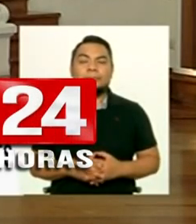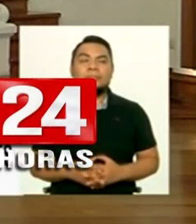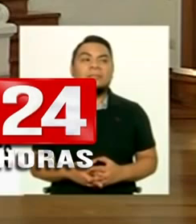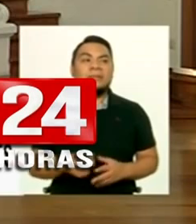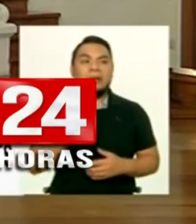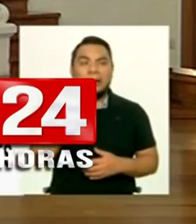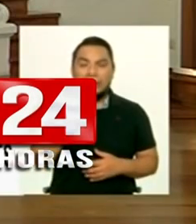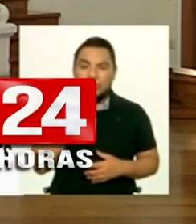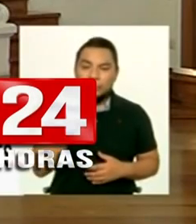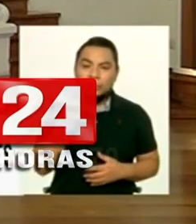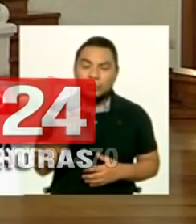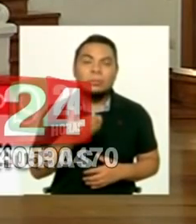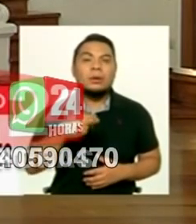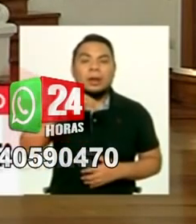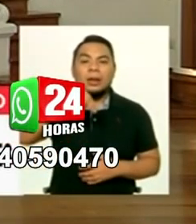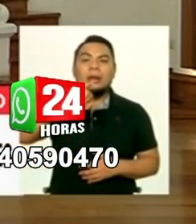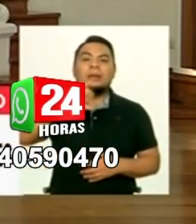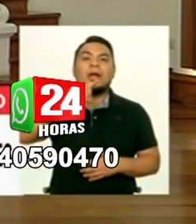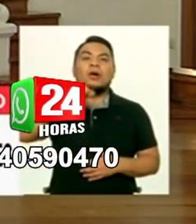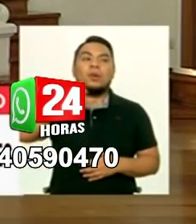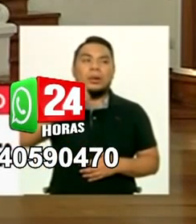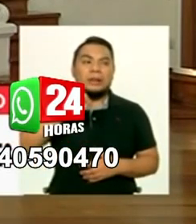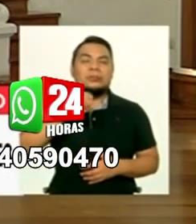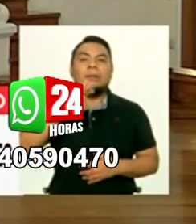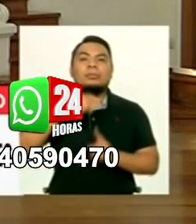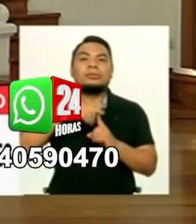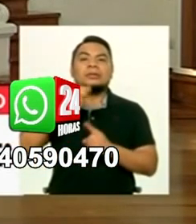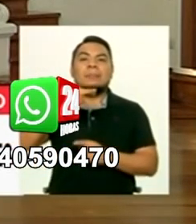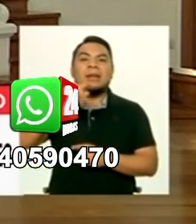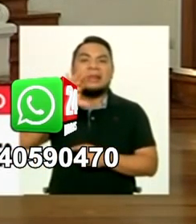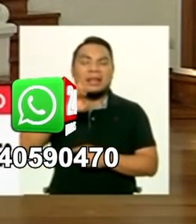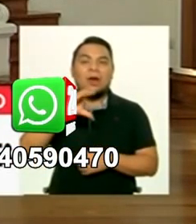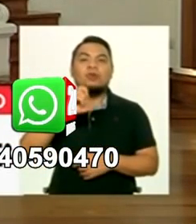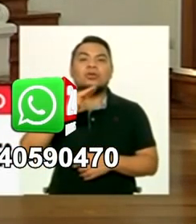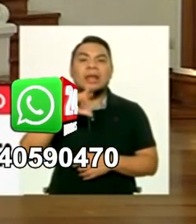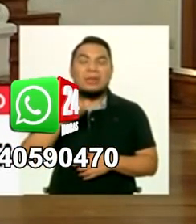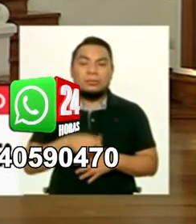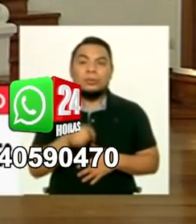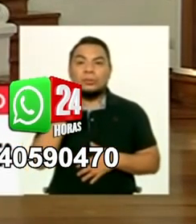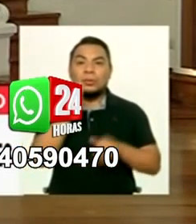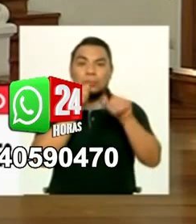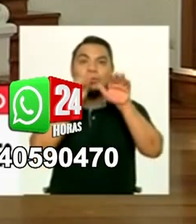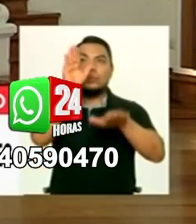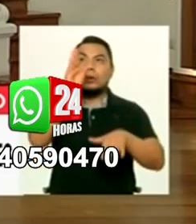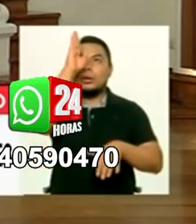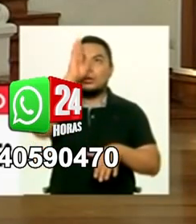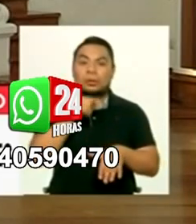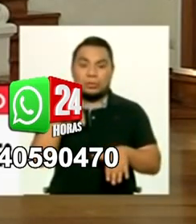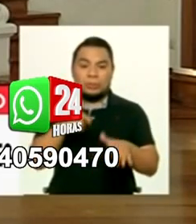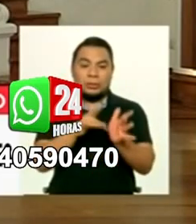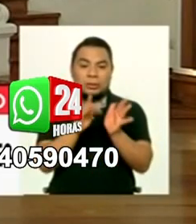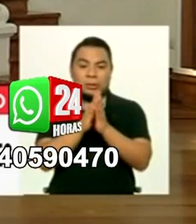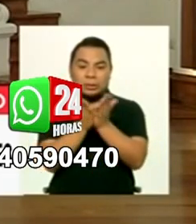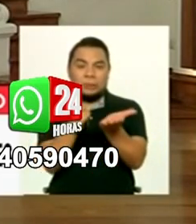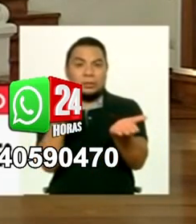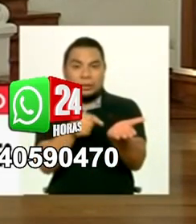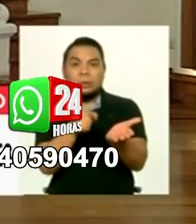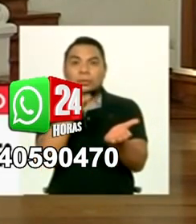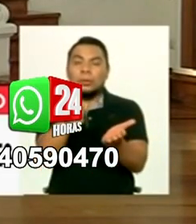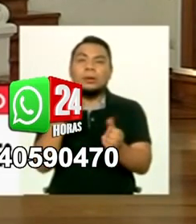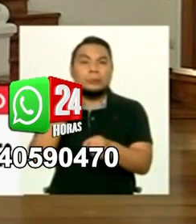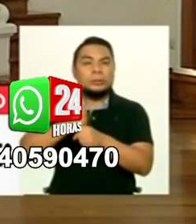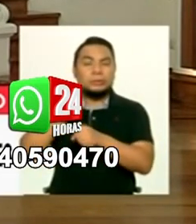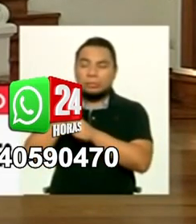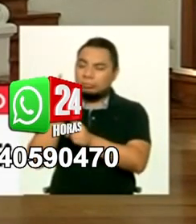Señor Nicolás Bustamante Coronado, juráis por Dios y estos santos evangelios